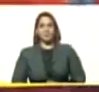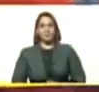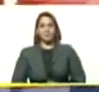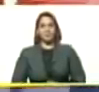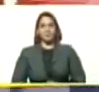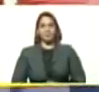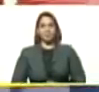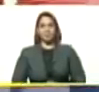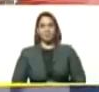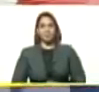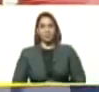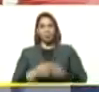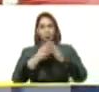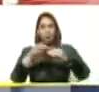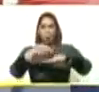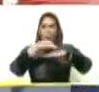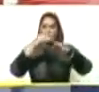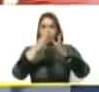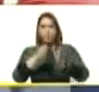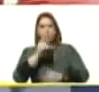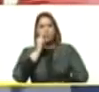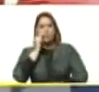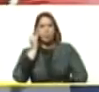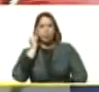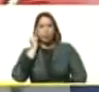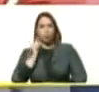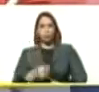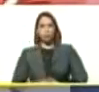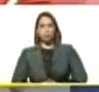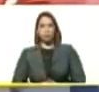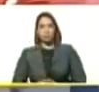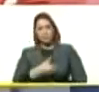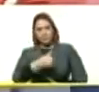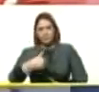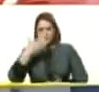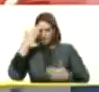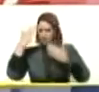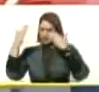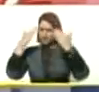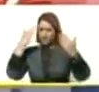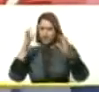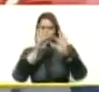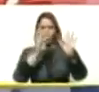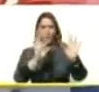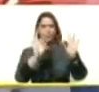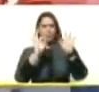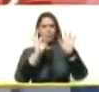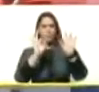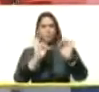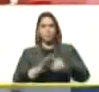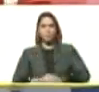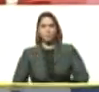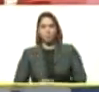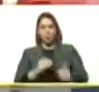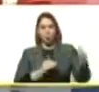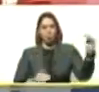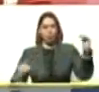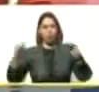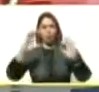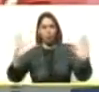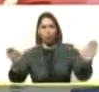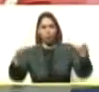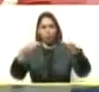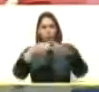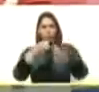A los ministros, ministras. Quiero saludar de manera muy especial al alto mando político,